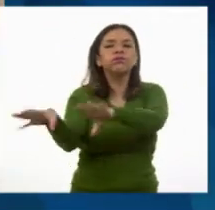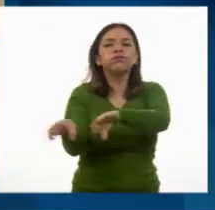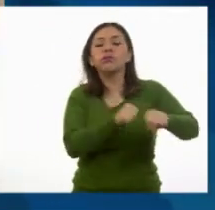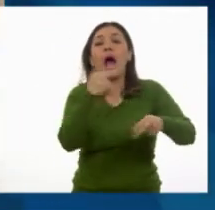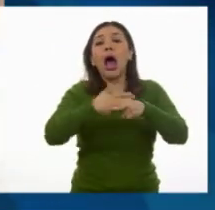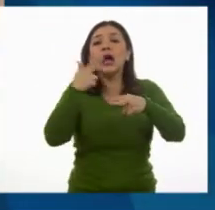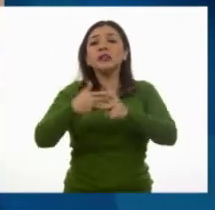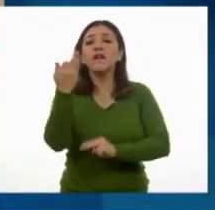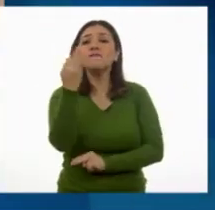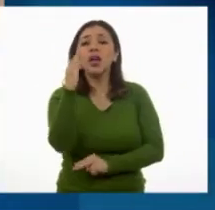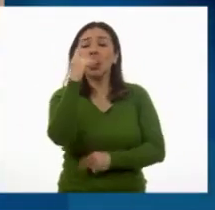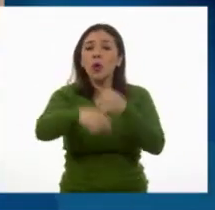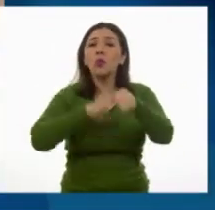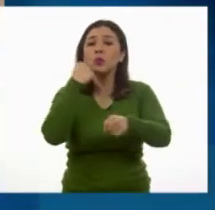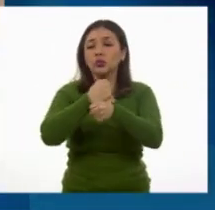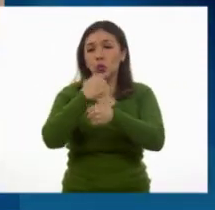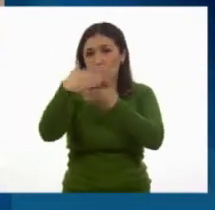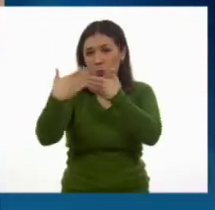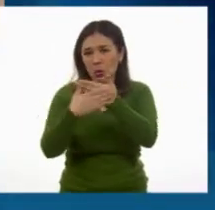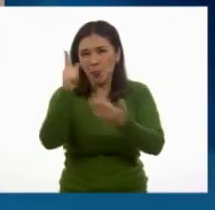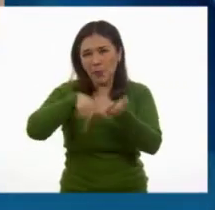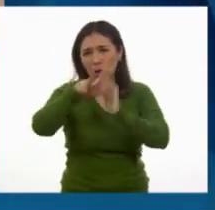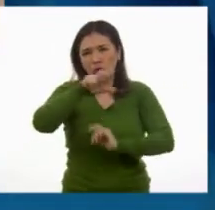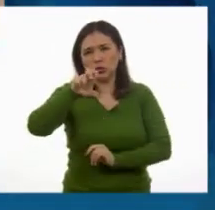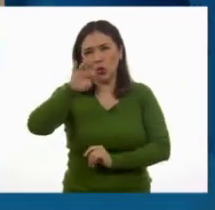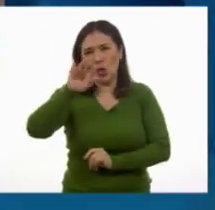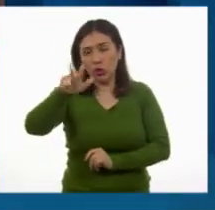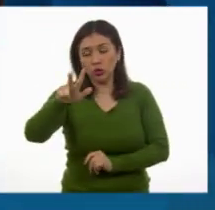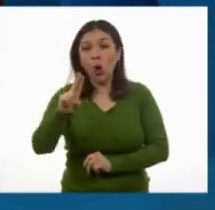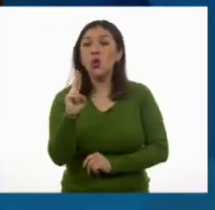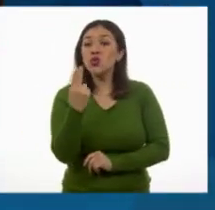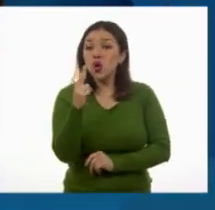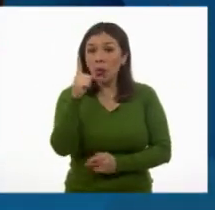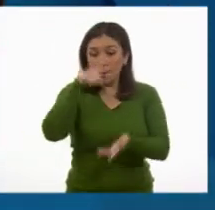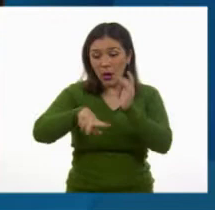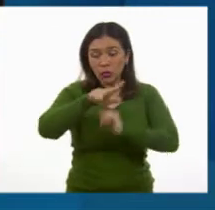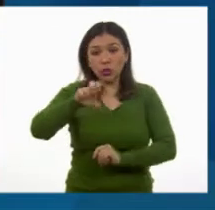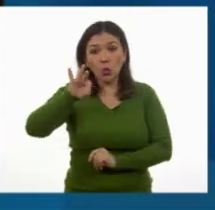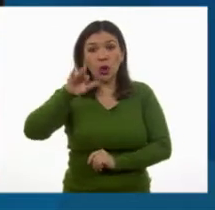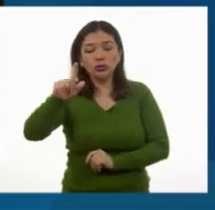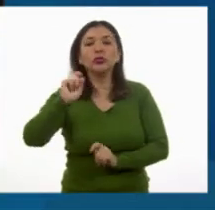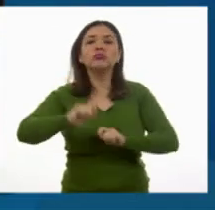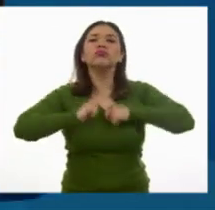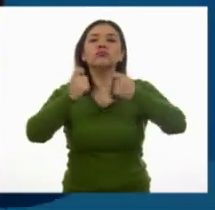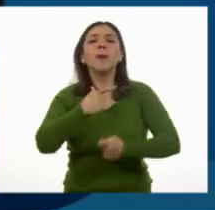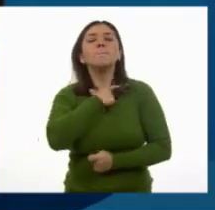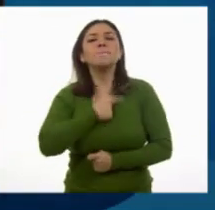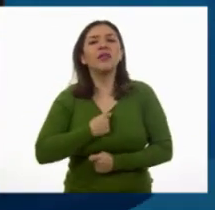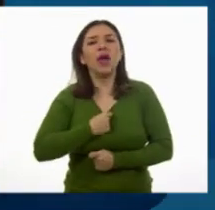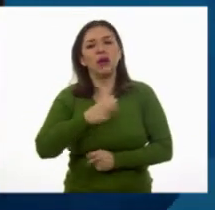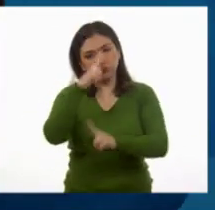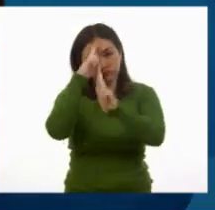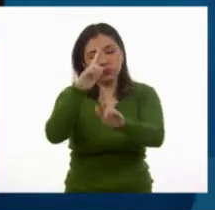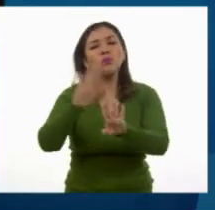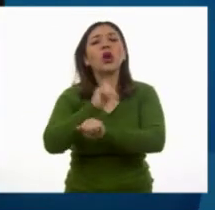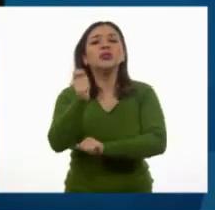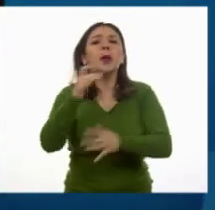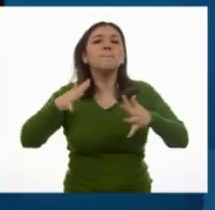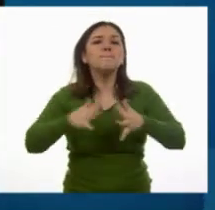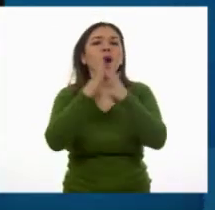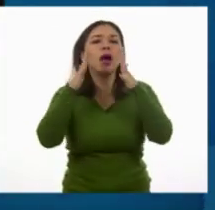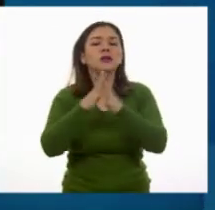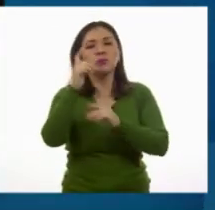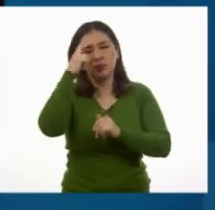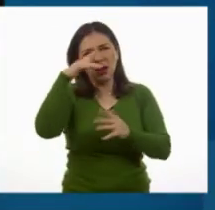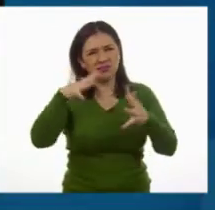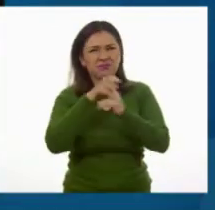hasta febrero del siguiente año. En noviembre de 1848, recibió la Medalla de Honor por haber participado en la